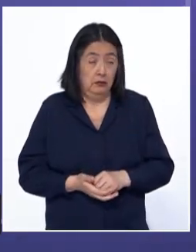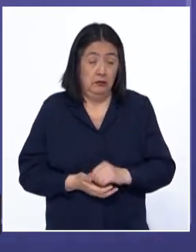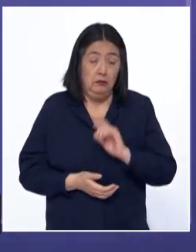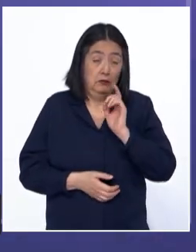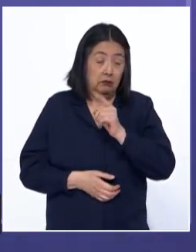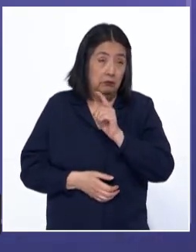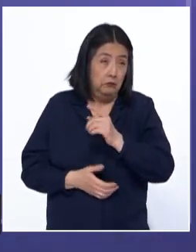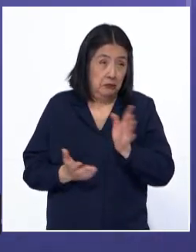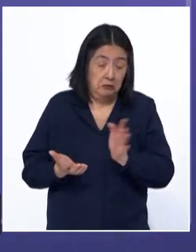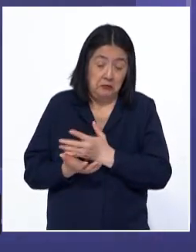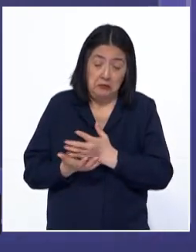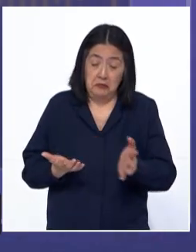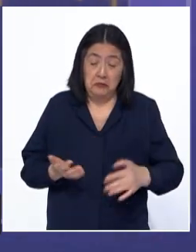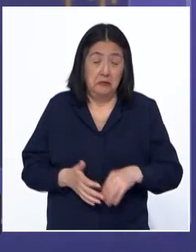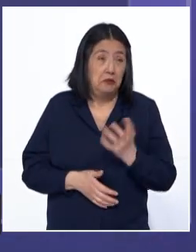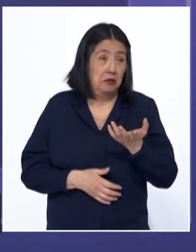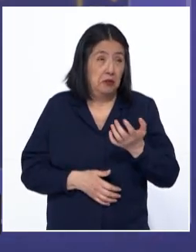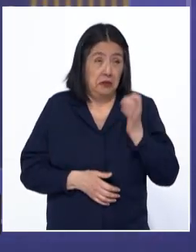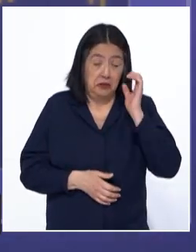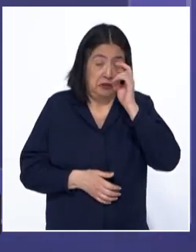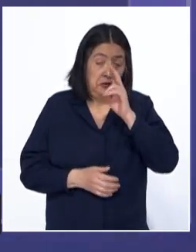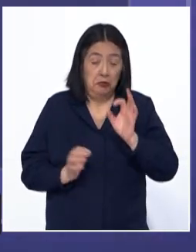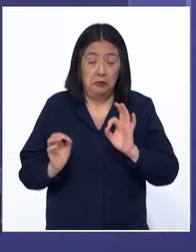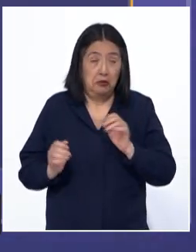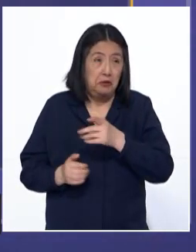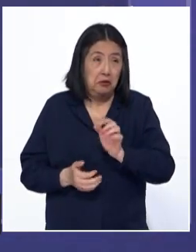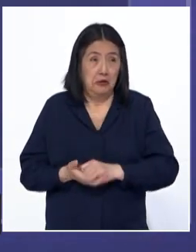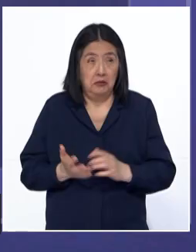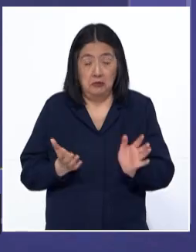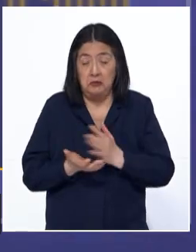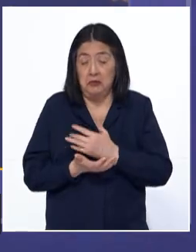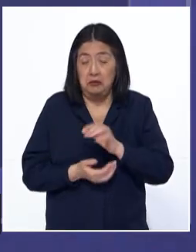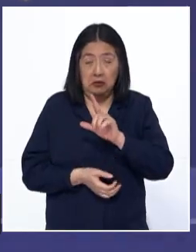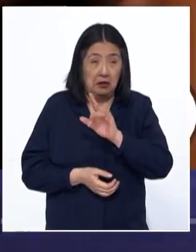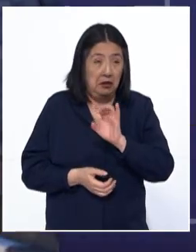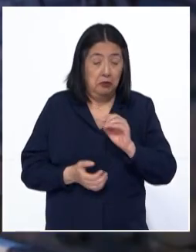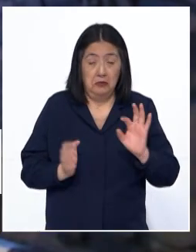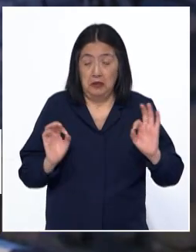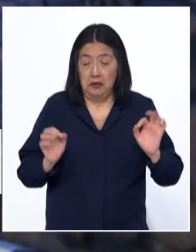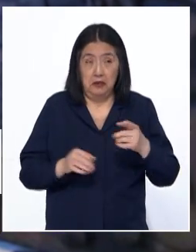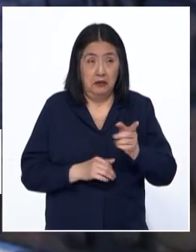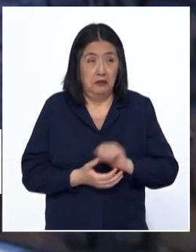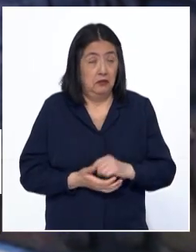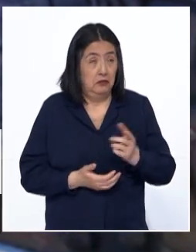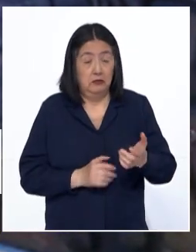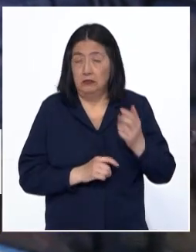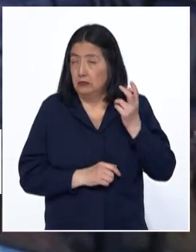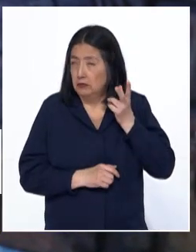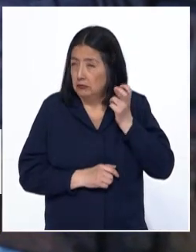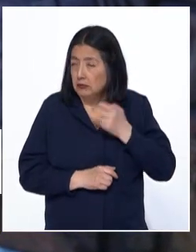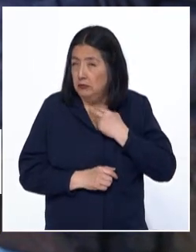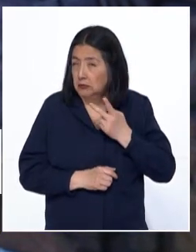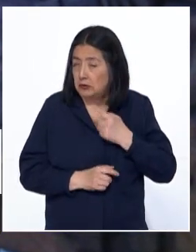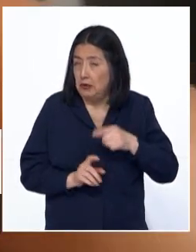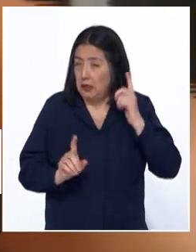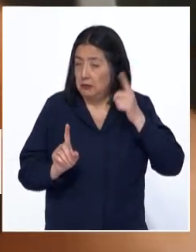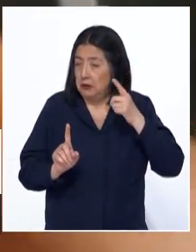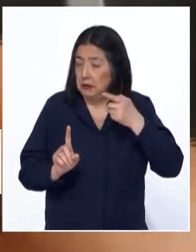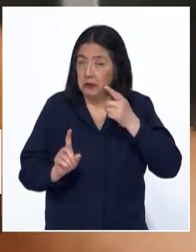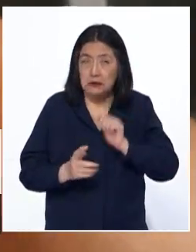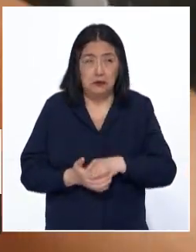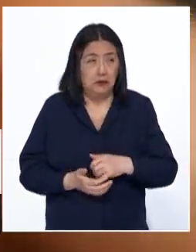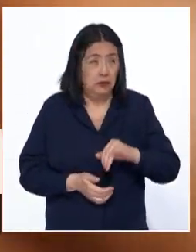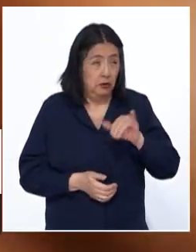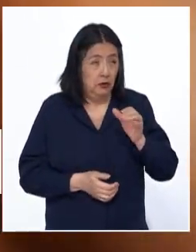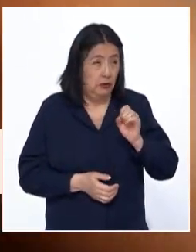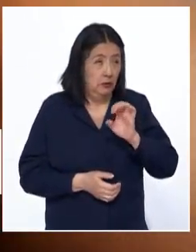El Chivo no eres nadie. Tú sin Leo no eres nadie. En un audio en el que amenaza de muerte a